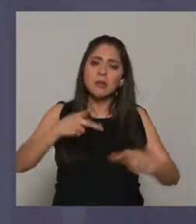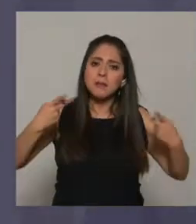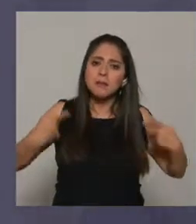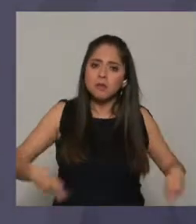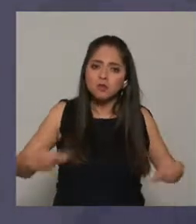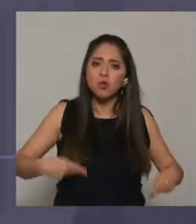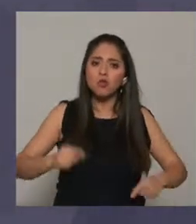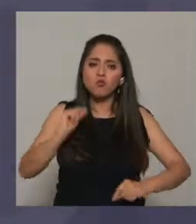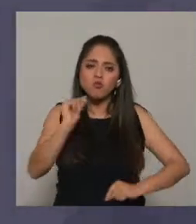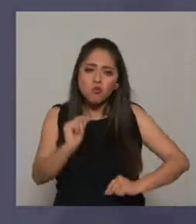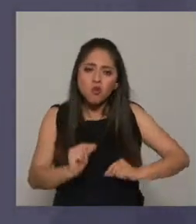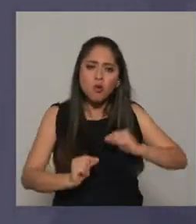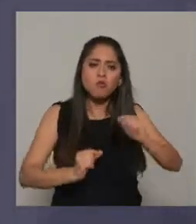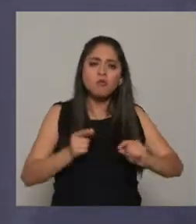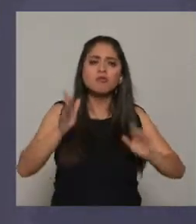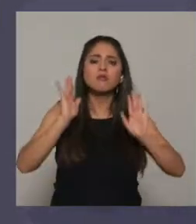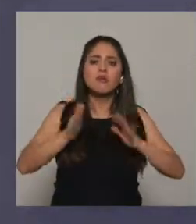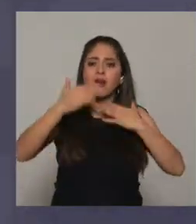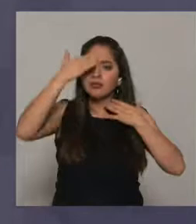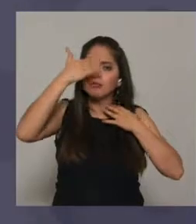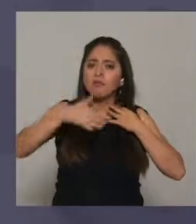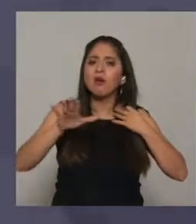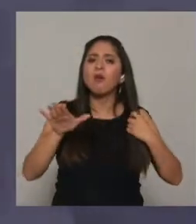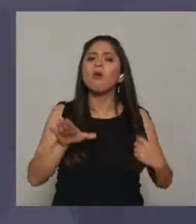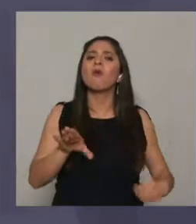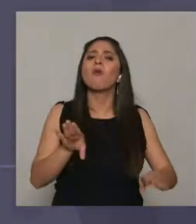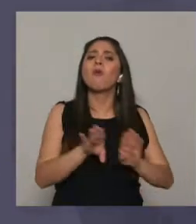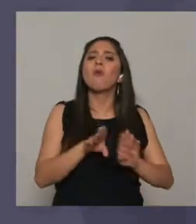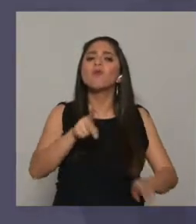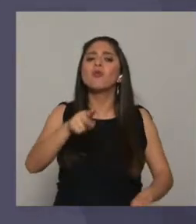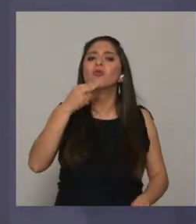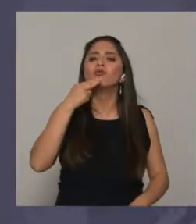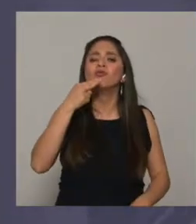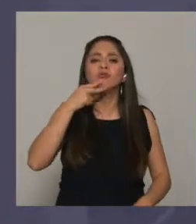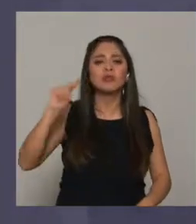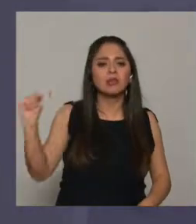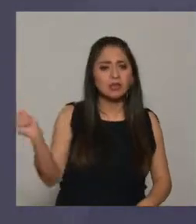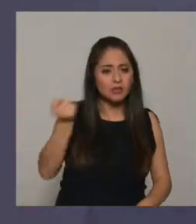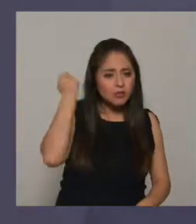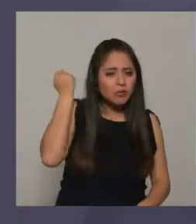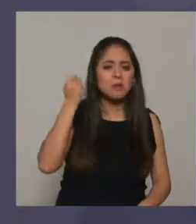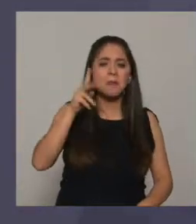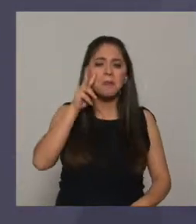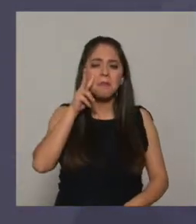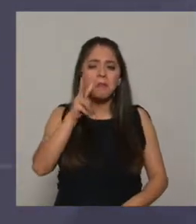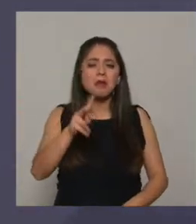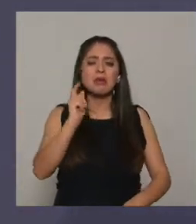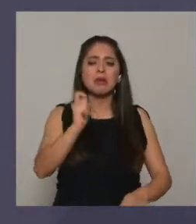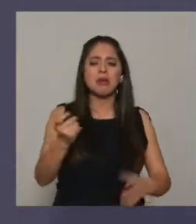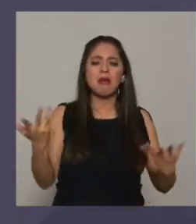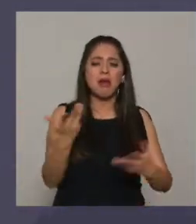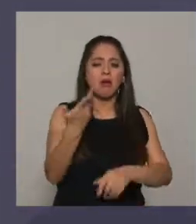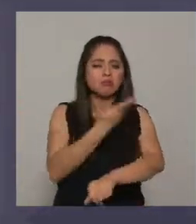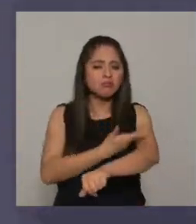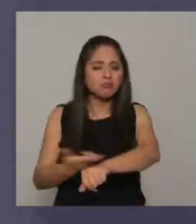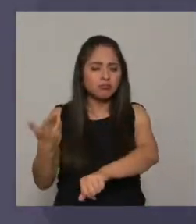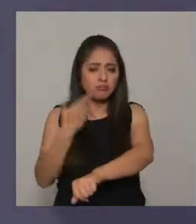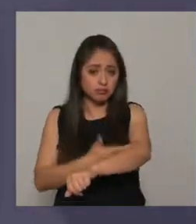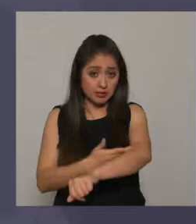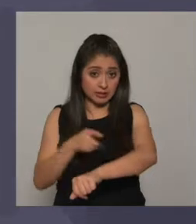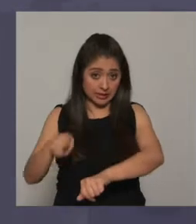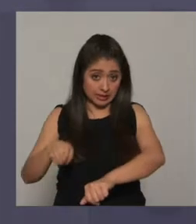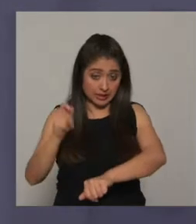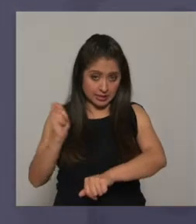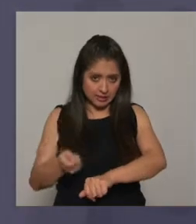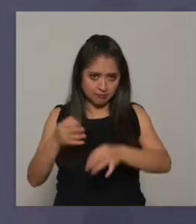vaya empoderando a través del uso de estas tecnologías, empapándose de los procedimientos y que vaya él